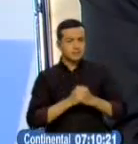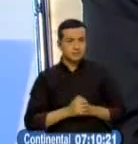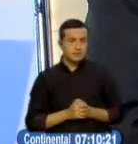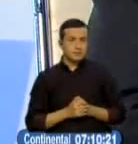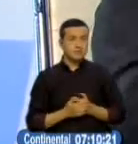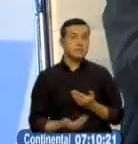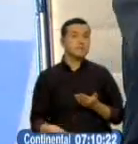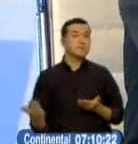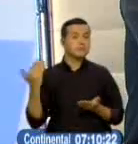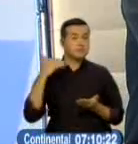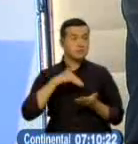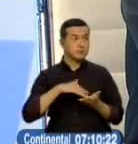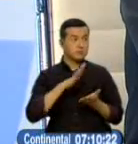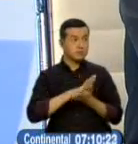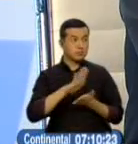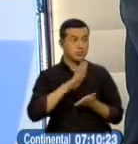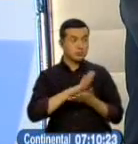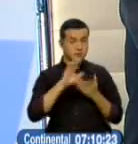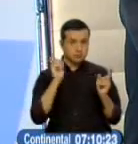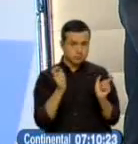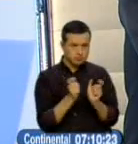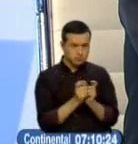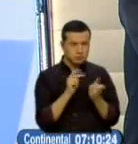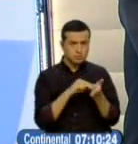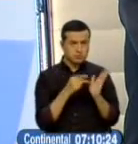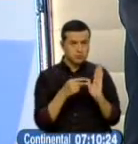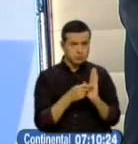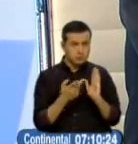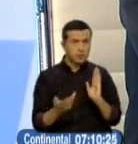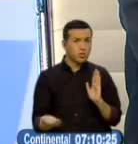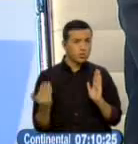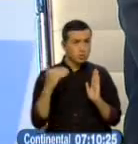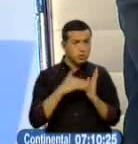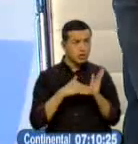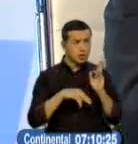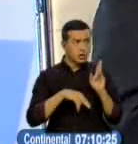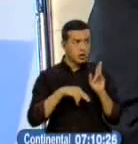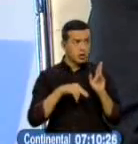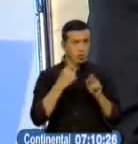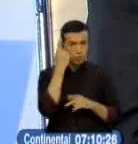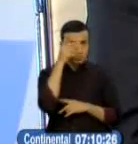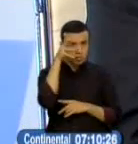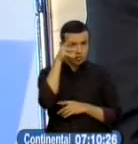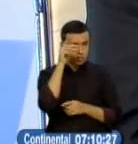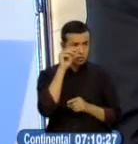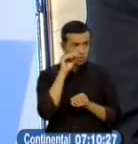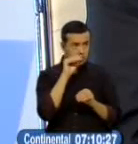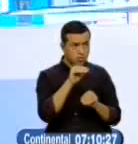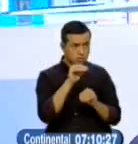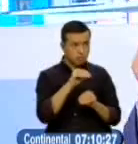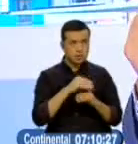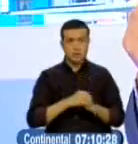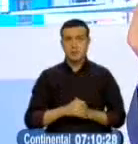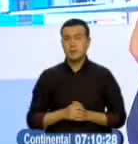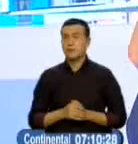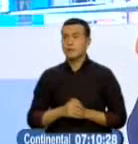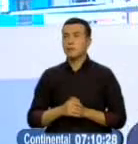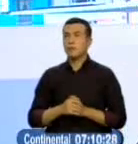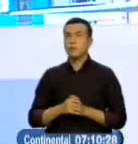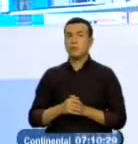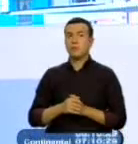es volver a las escuelas pequeñas. ¿Eso significa volver a las escuelas unidocentes? Las